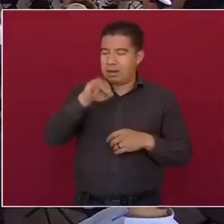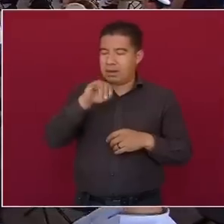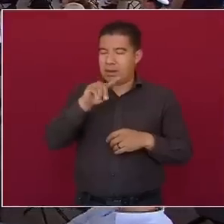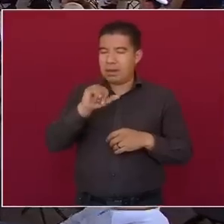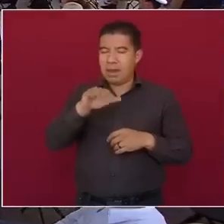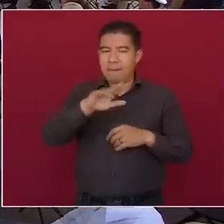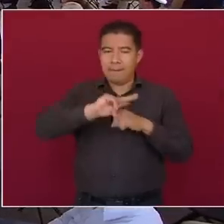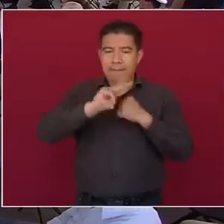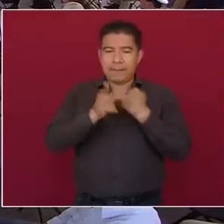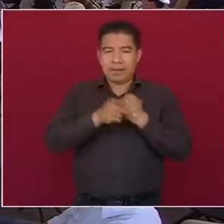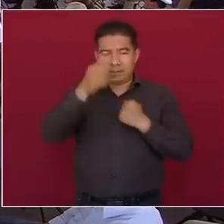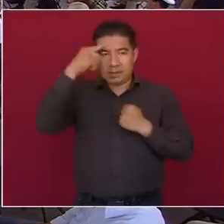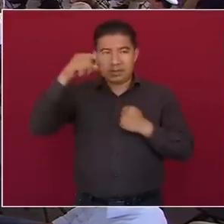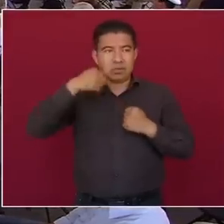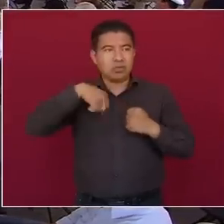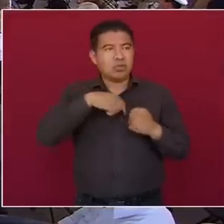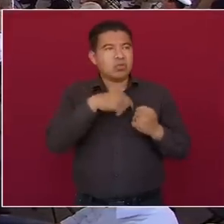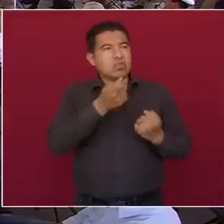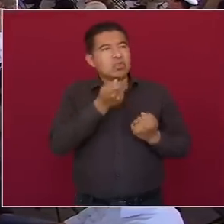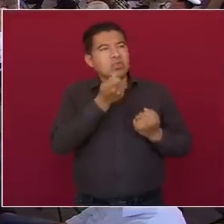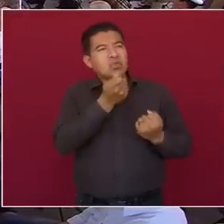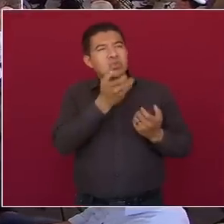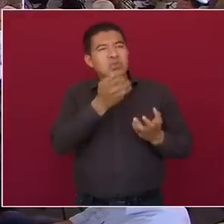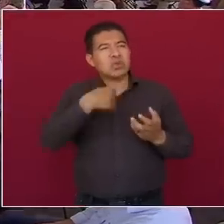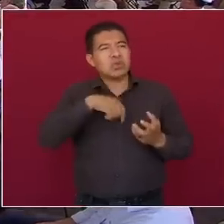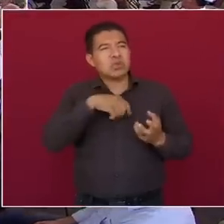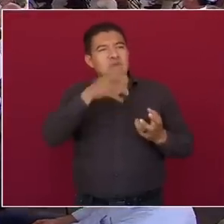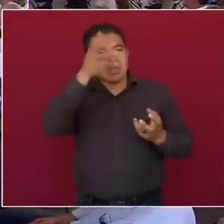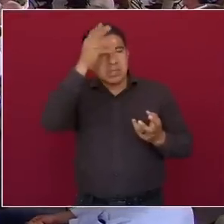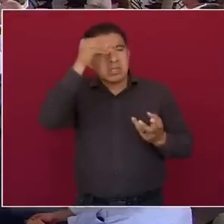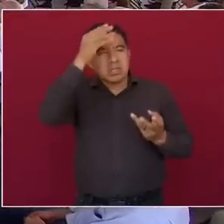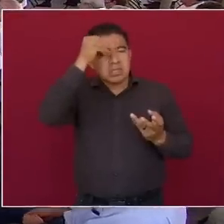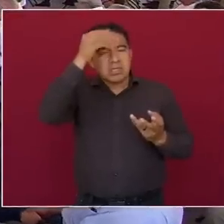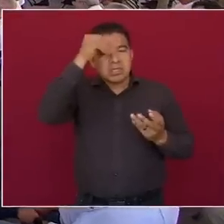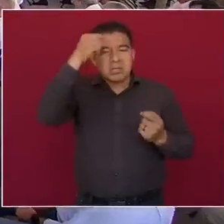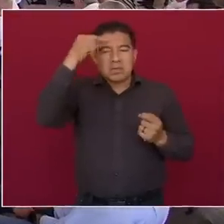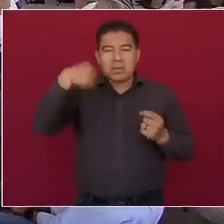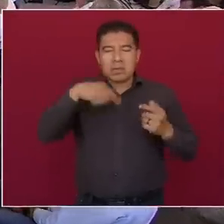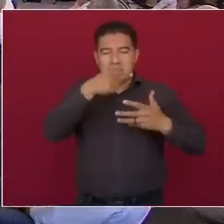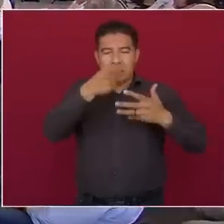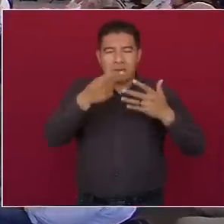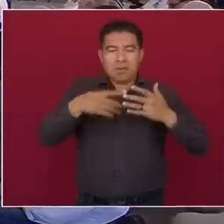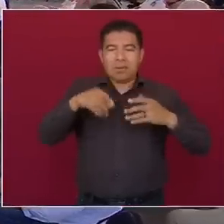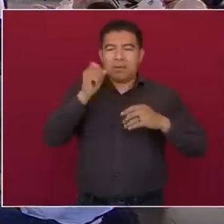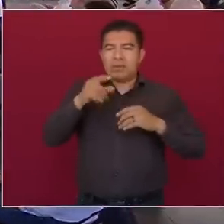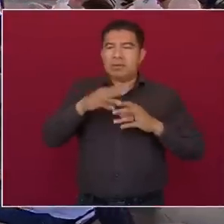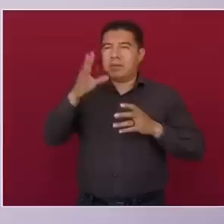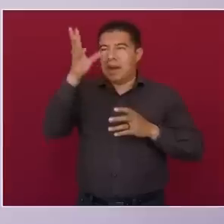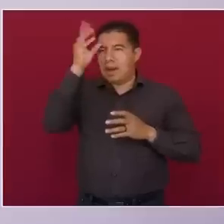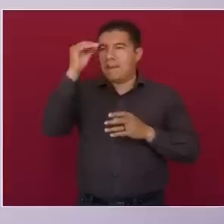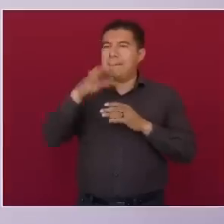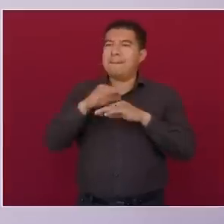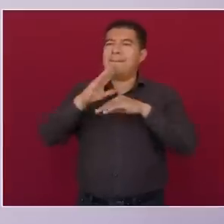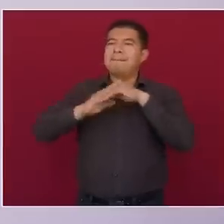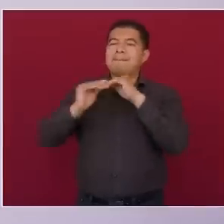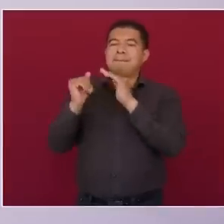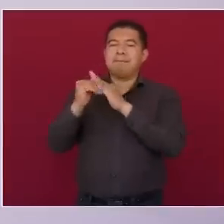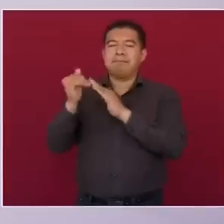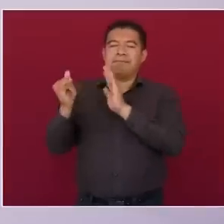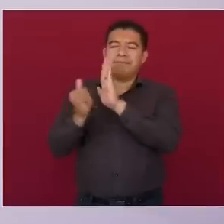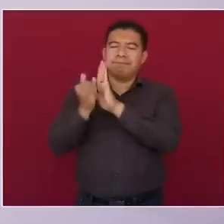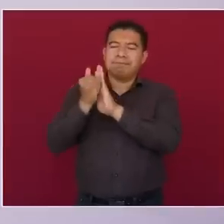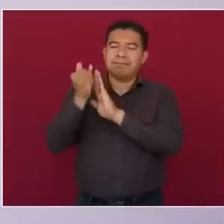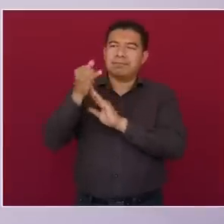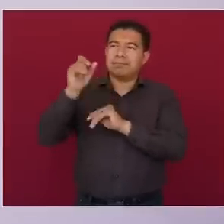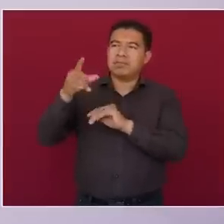nos compartieron en forma generosa sus experiencias de construcción, proveeduría y operación. El cuarto de